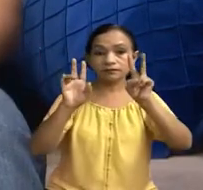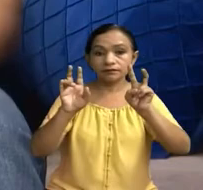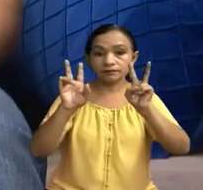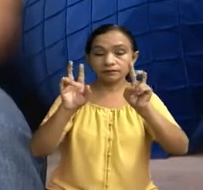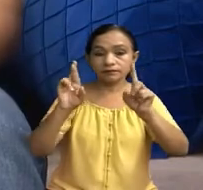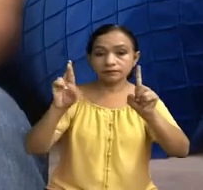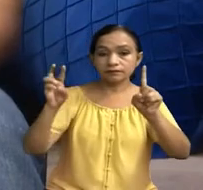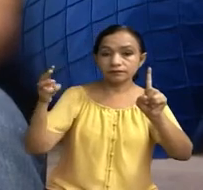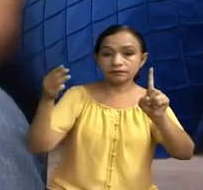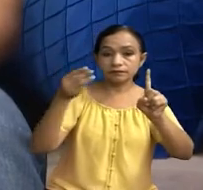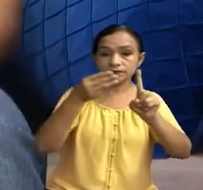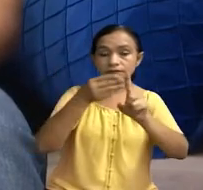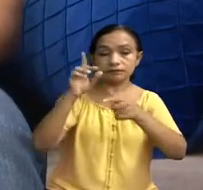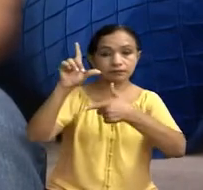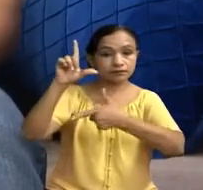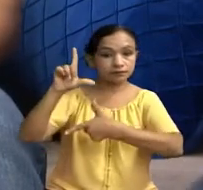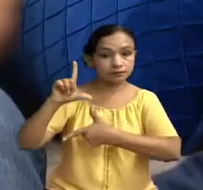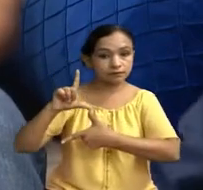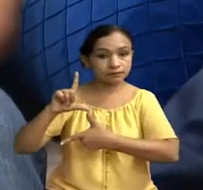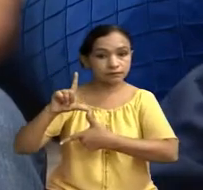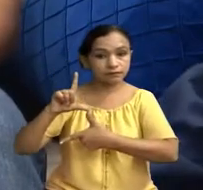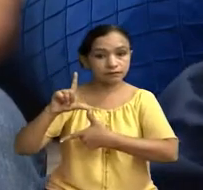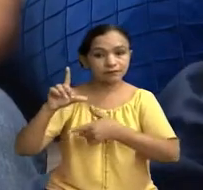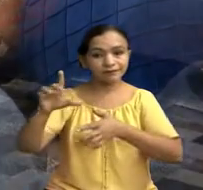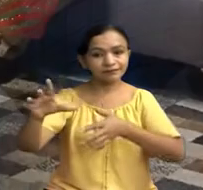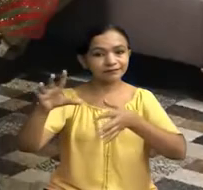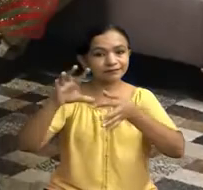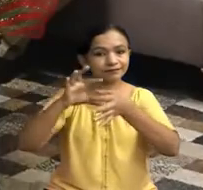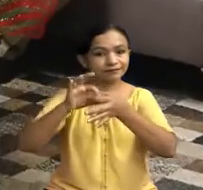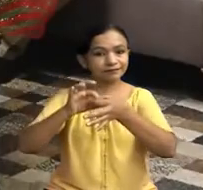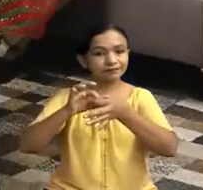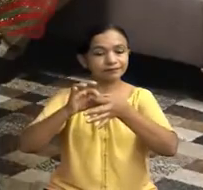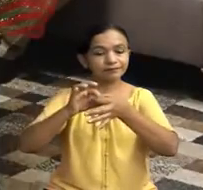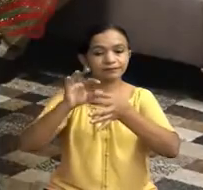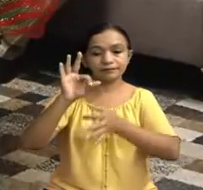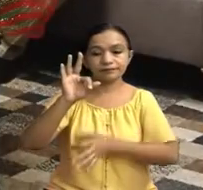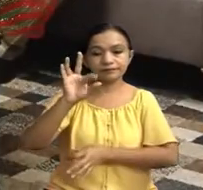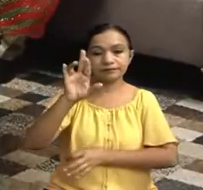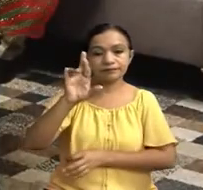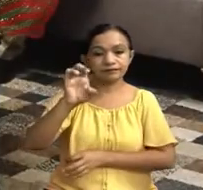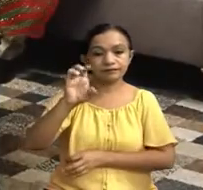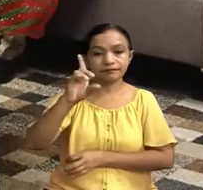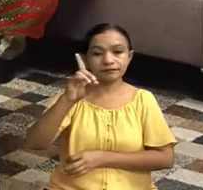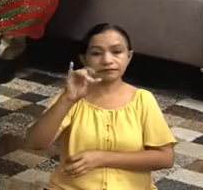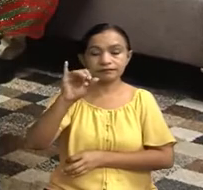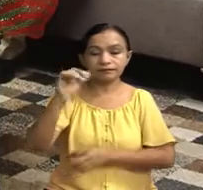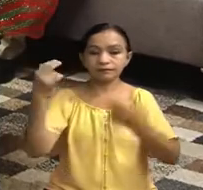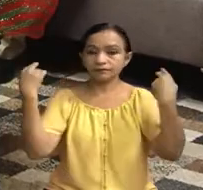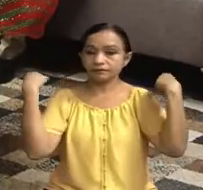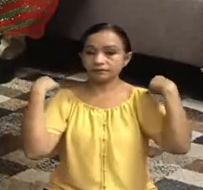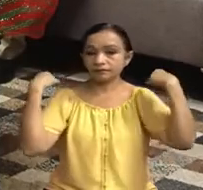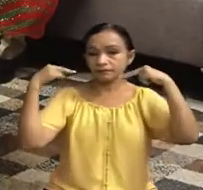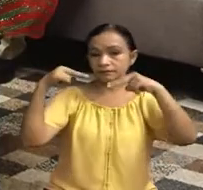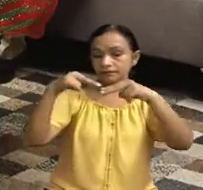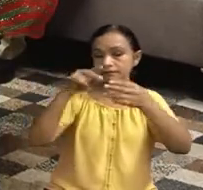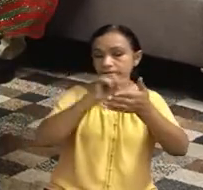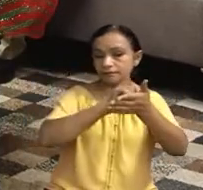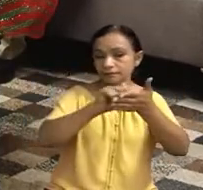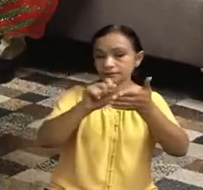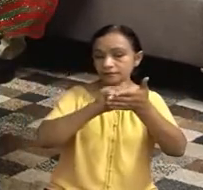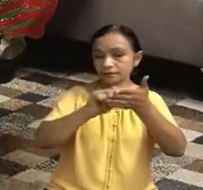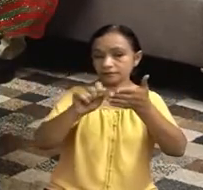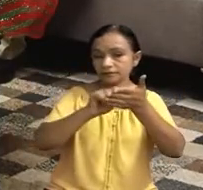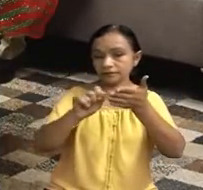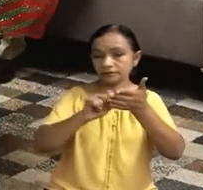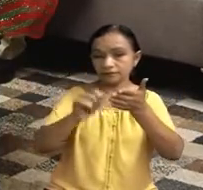región latinoamericana, nos encontramos acompañados con el compañero Freddy Franco, quien es docente, escritor y pensador